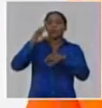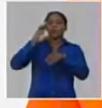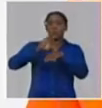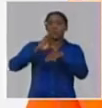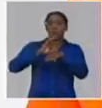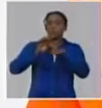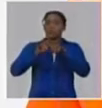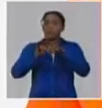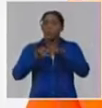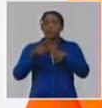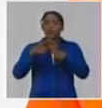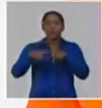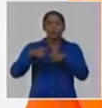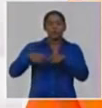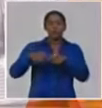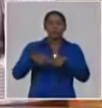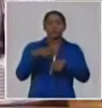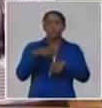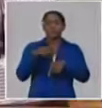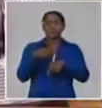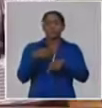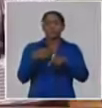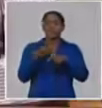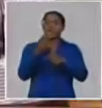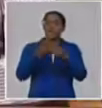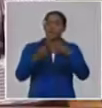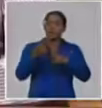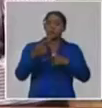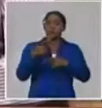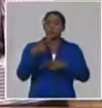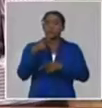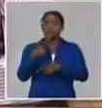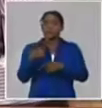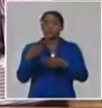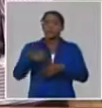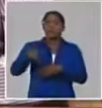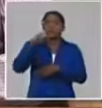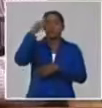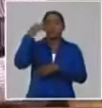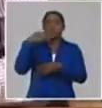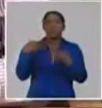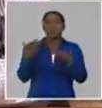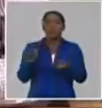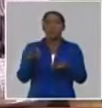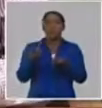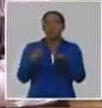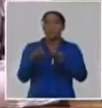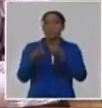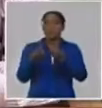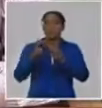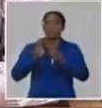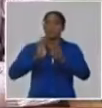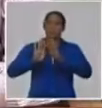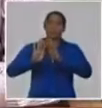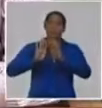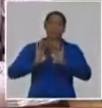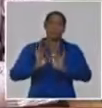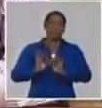Estoy mencionando algunos para que dar una idea de la variedad y el alcance que va a tener